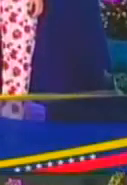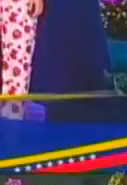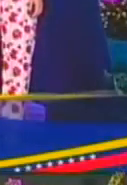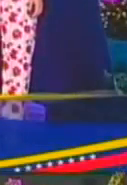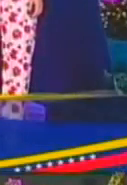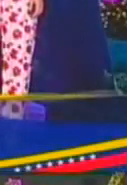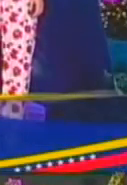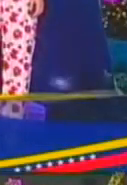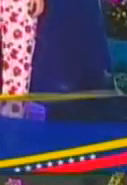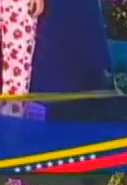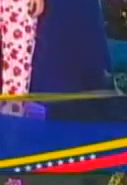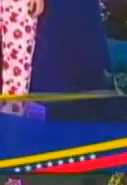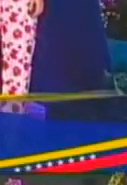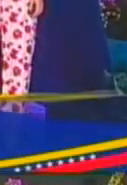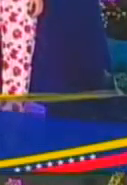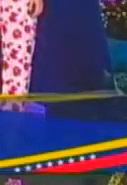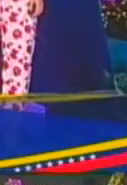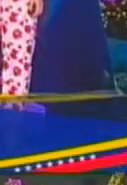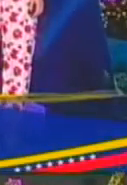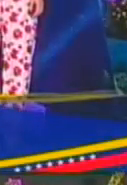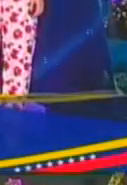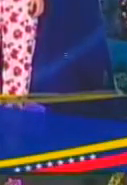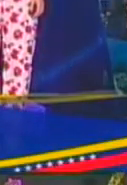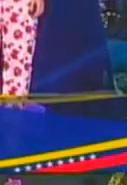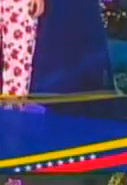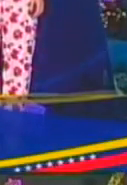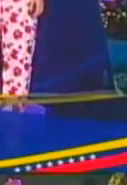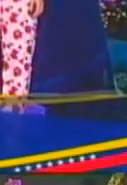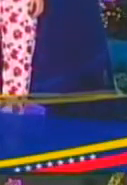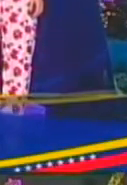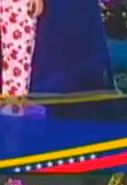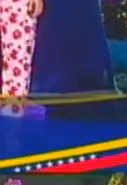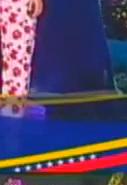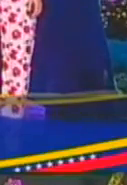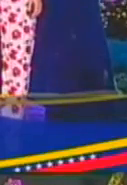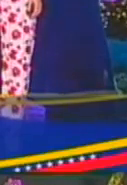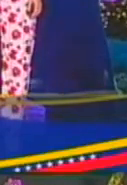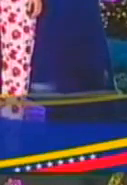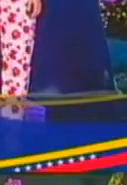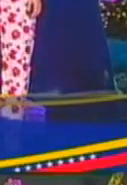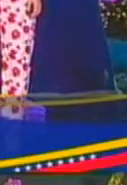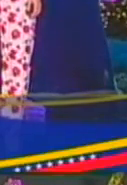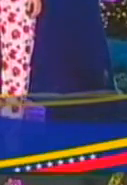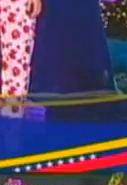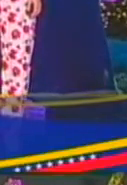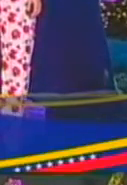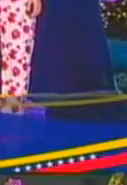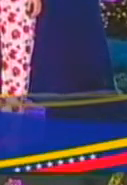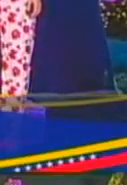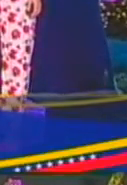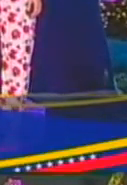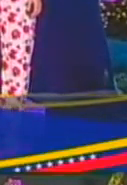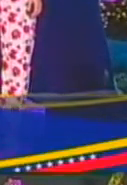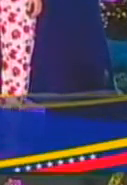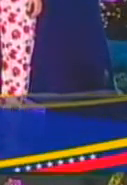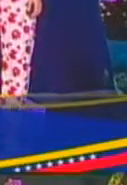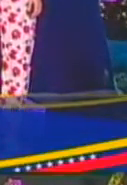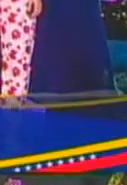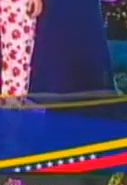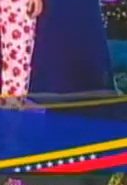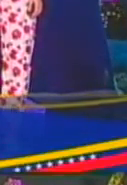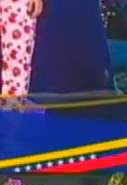fin, 25 espacios recuperados, llenos de vida y con la alegría de la Navidad para el disfrute de nuestros niños y niñas. Aquí en la Plaza